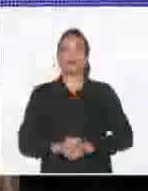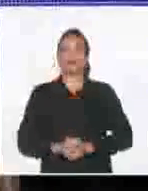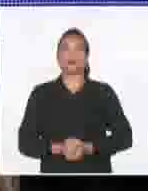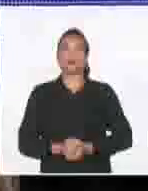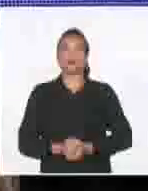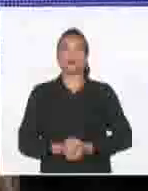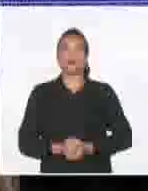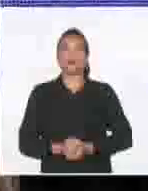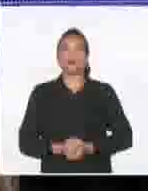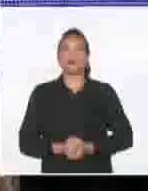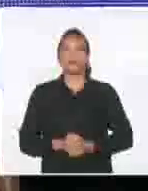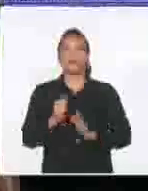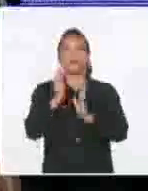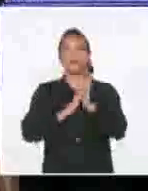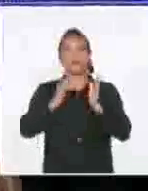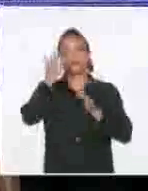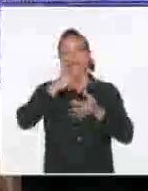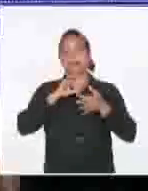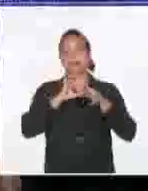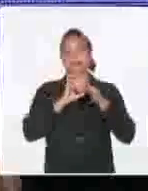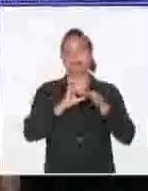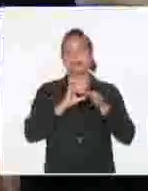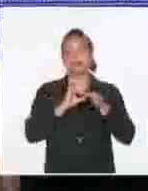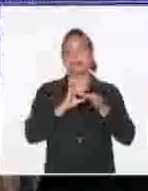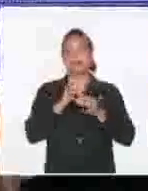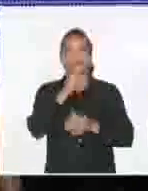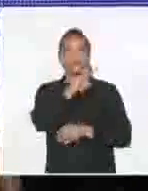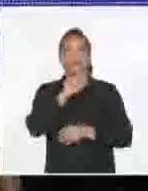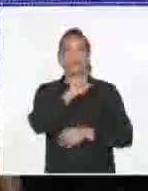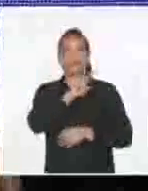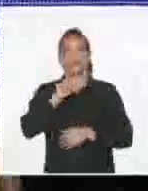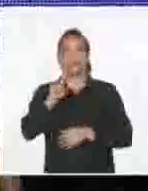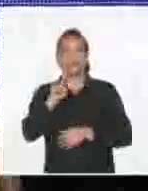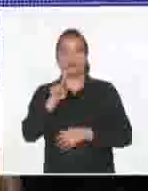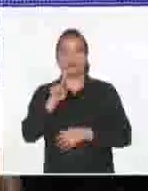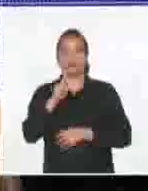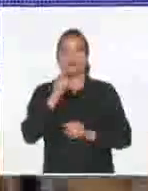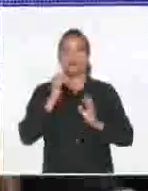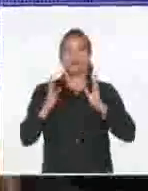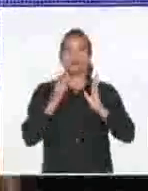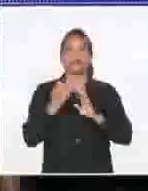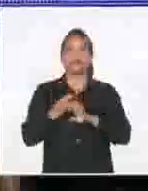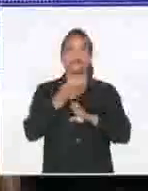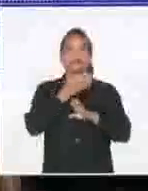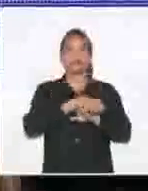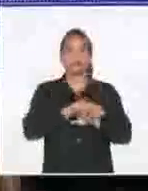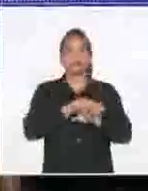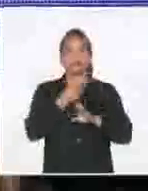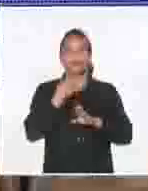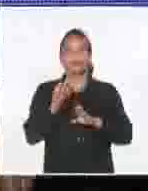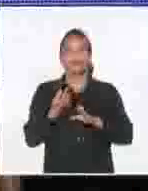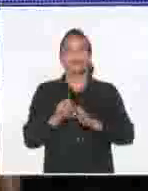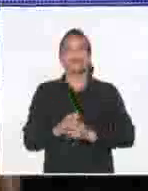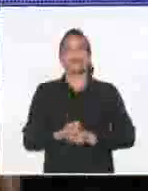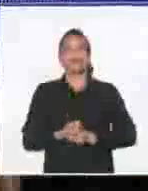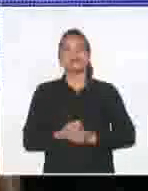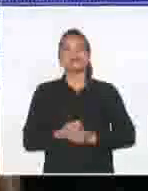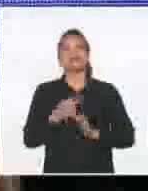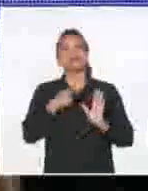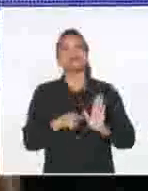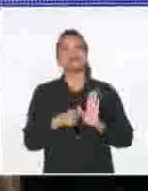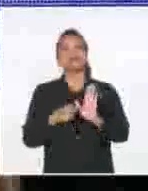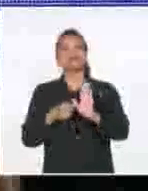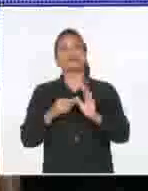Entre agosto de 2021, es decir, el periodo precedente al del informe que he presentado esta mañana